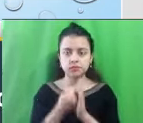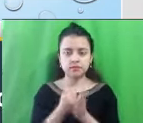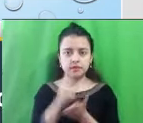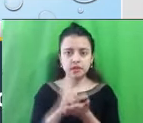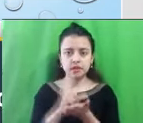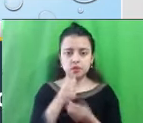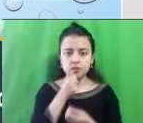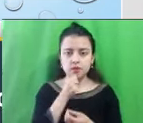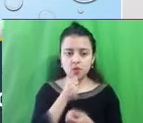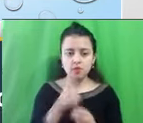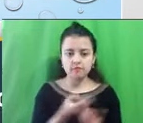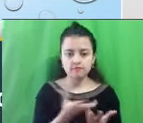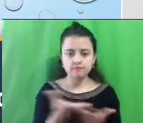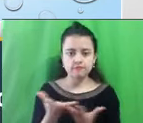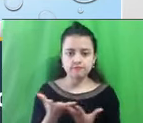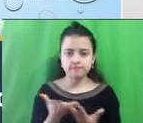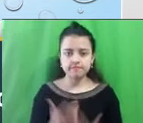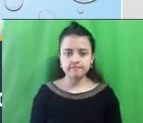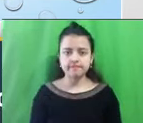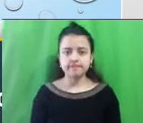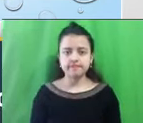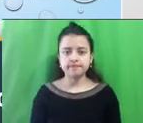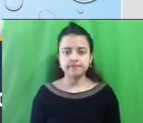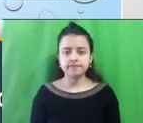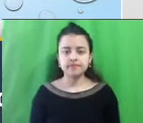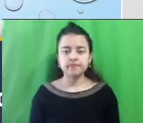forma. Aguapucha ya se le hizo la inversión.